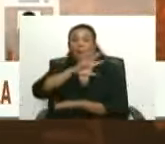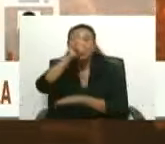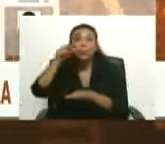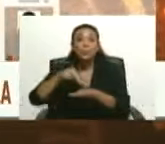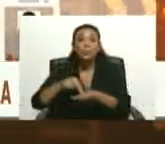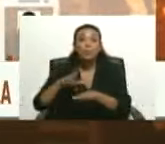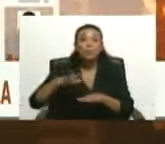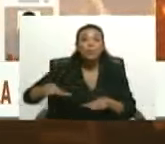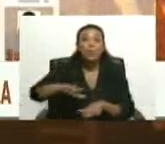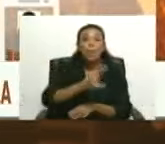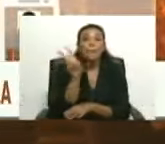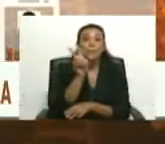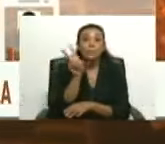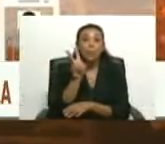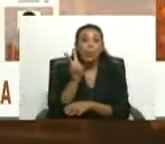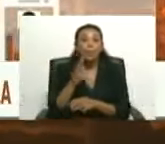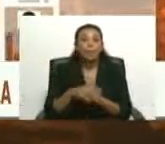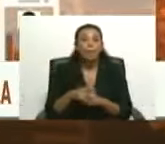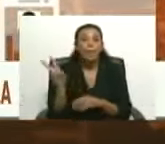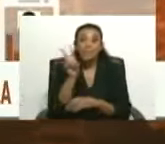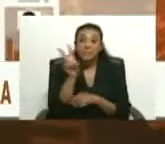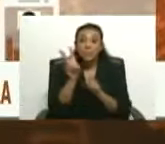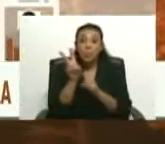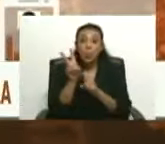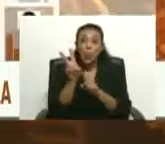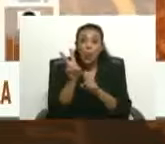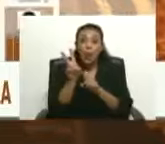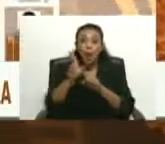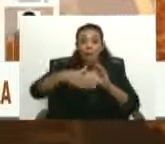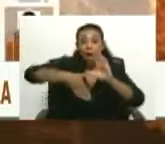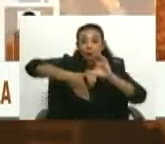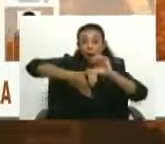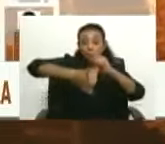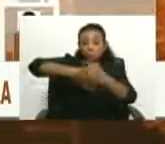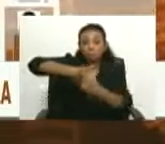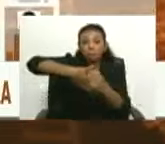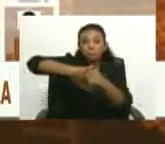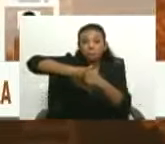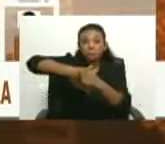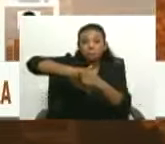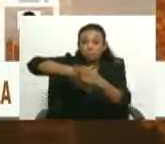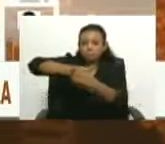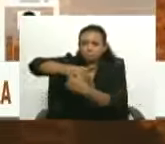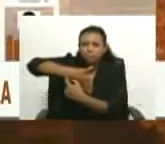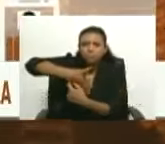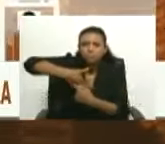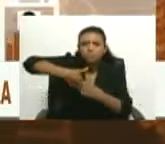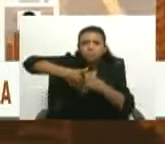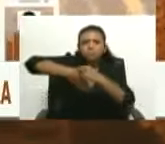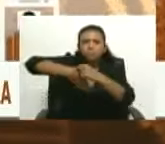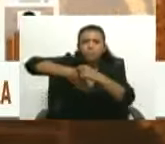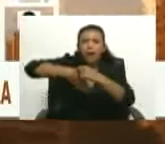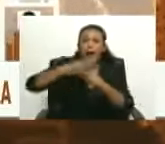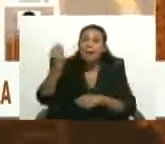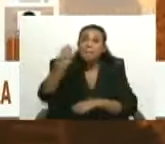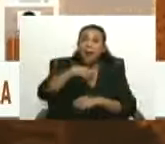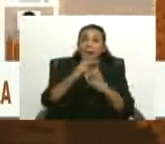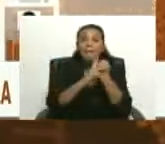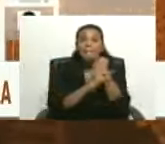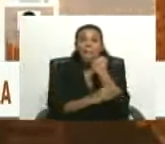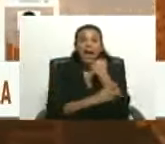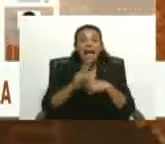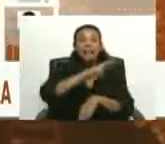nacionales. Venezuela es uno de los países que por kilómetro cuadrado tiene más parques